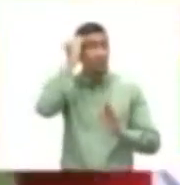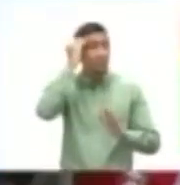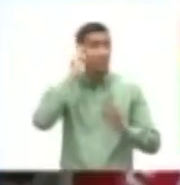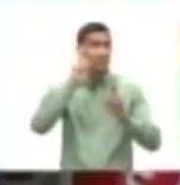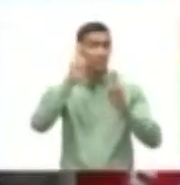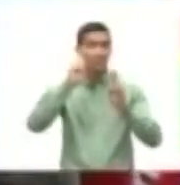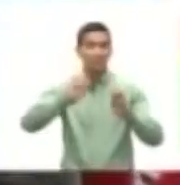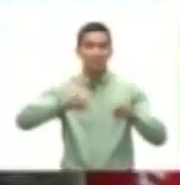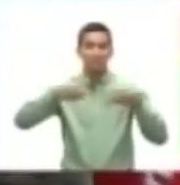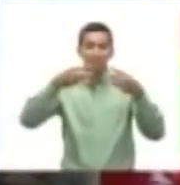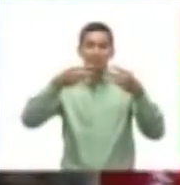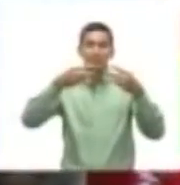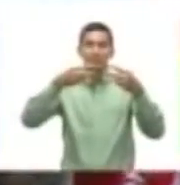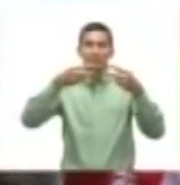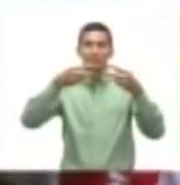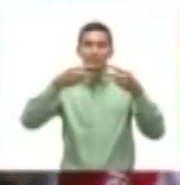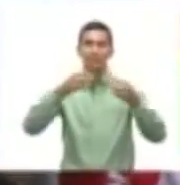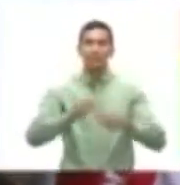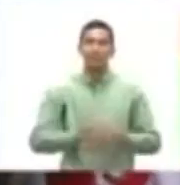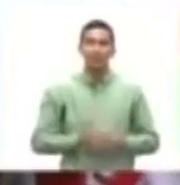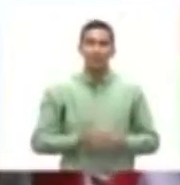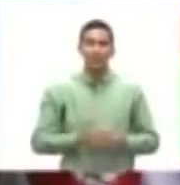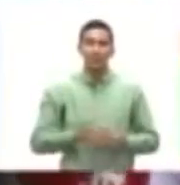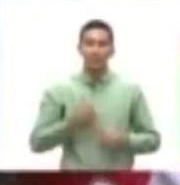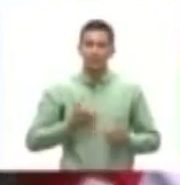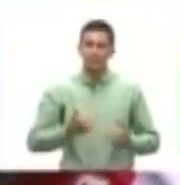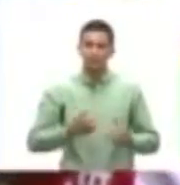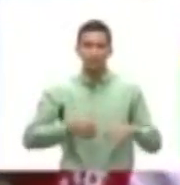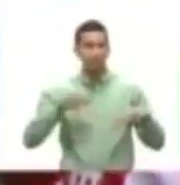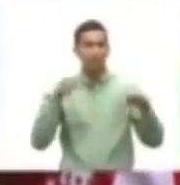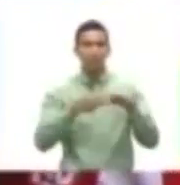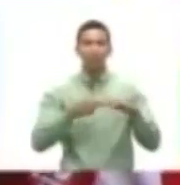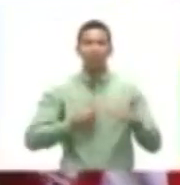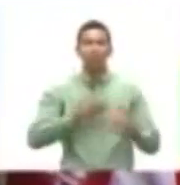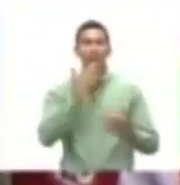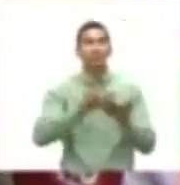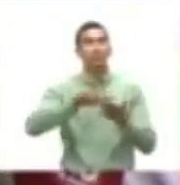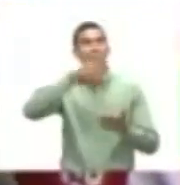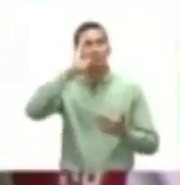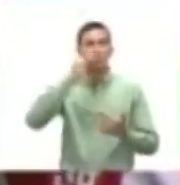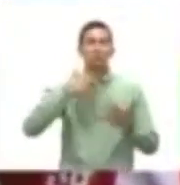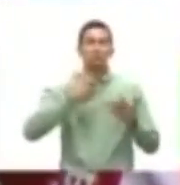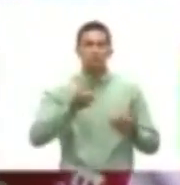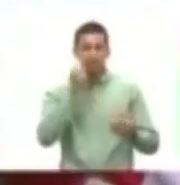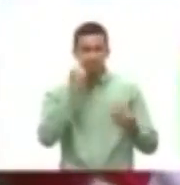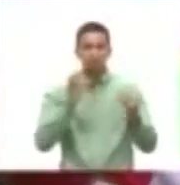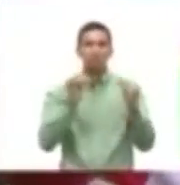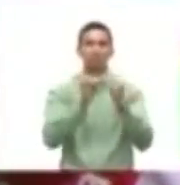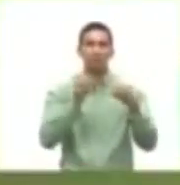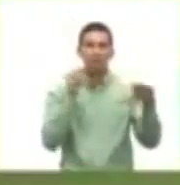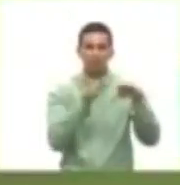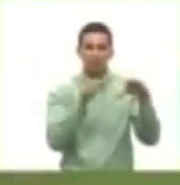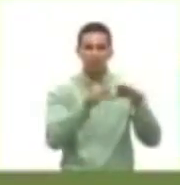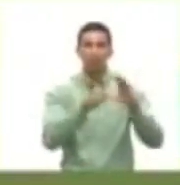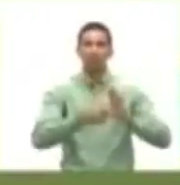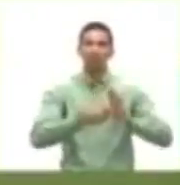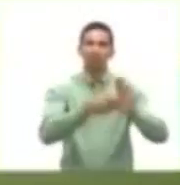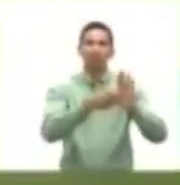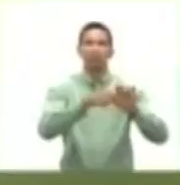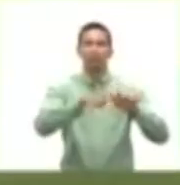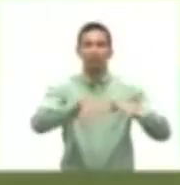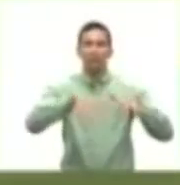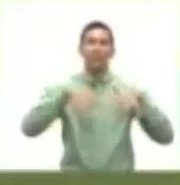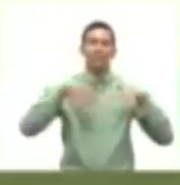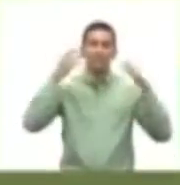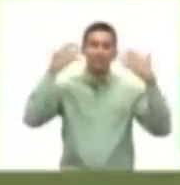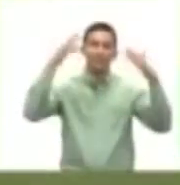semifinales. Gracias a Dios me la oportunidad de marcar hoy. Pienso que vienen muchos goles más y poner a celebrar a la afición tiburón. El tiburón seguirá